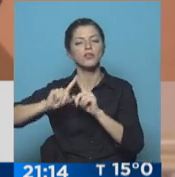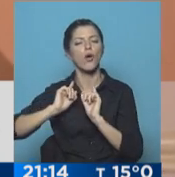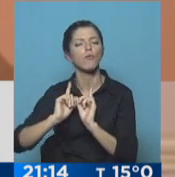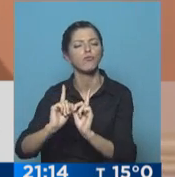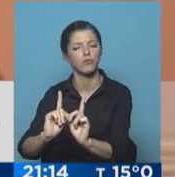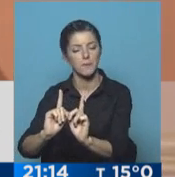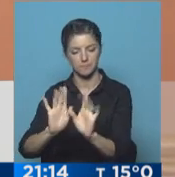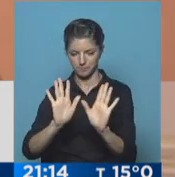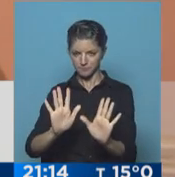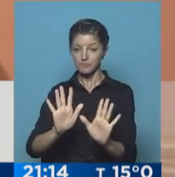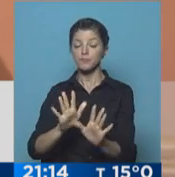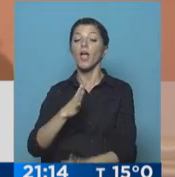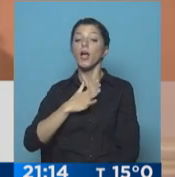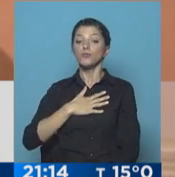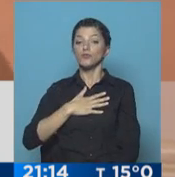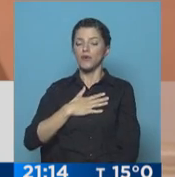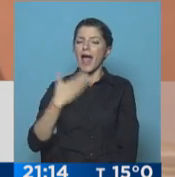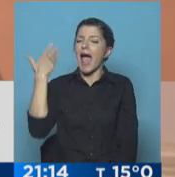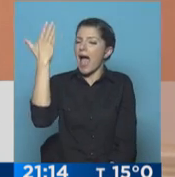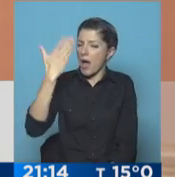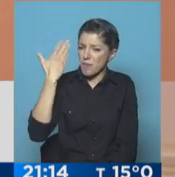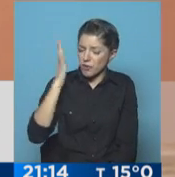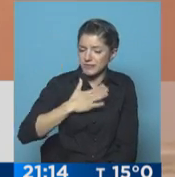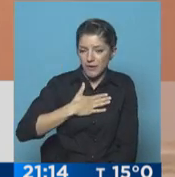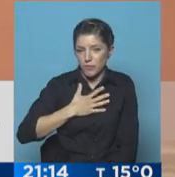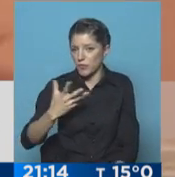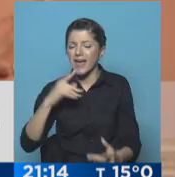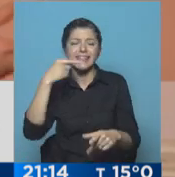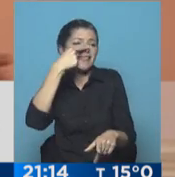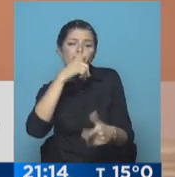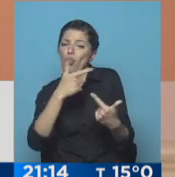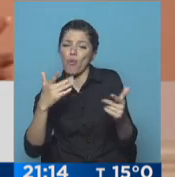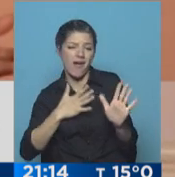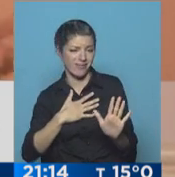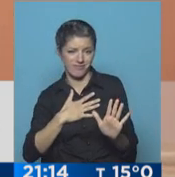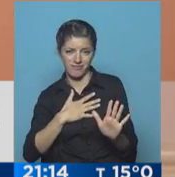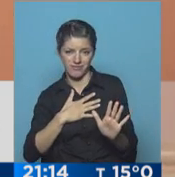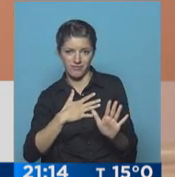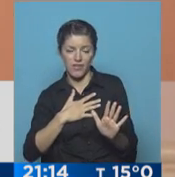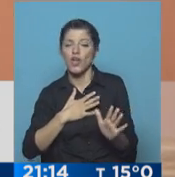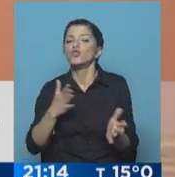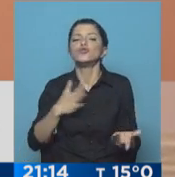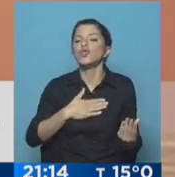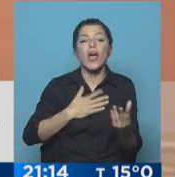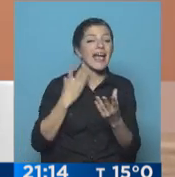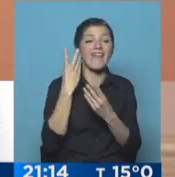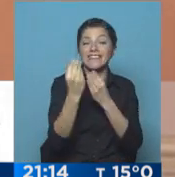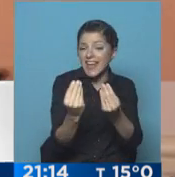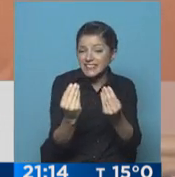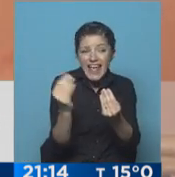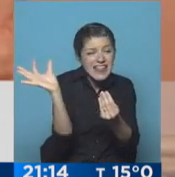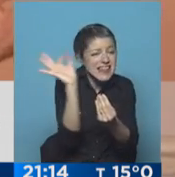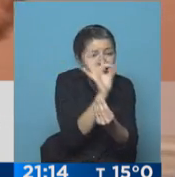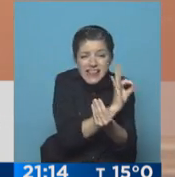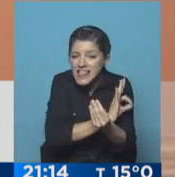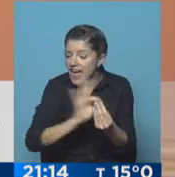Miren, yo les hablo despojada de cualquier interés. Yo no soy candidata a